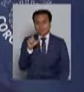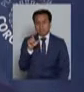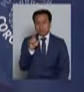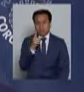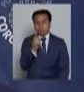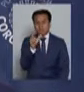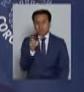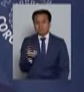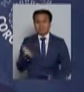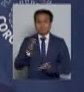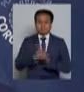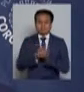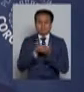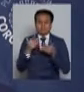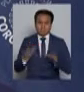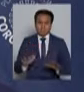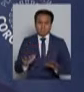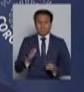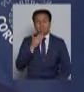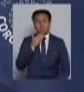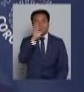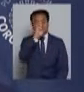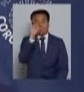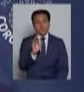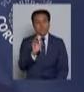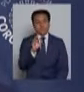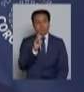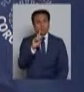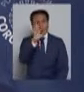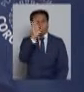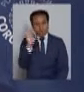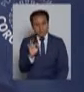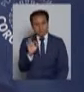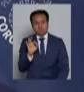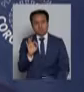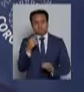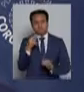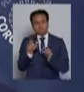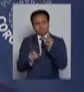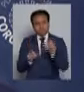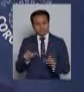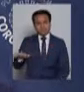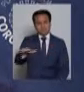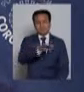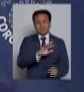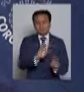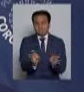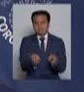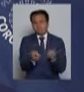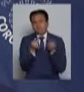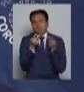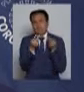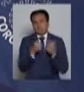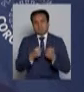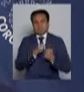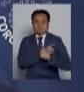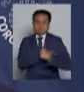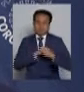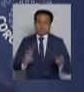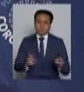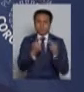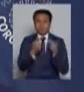65.711 fallecidos y un porcentaje de 21% de personas recuperadas, que son